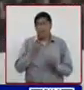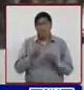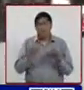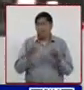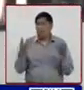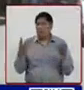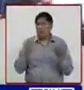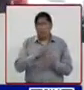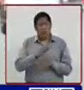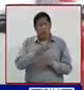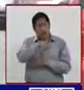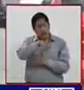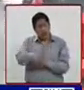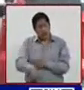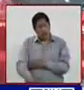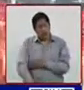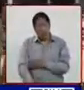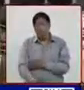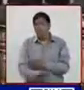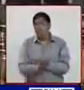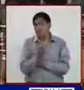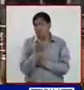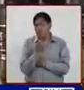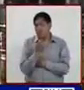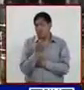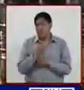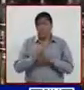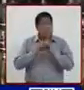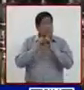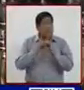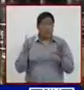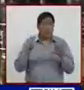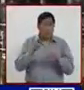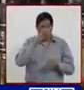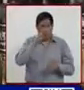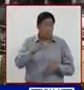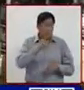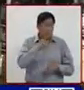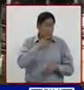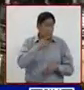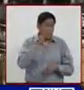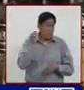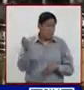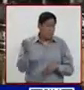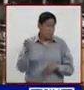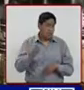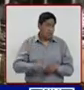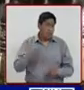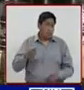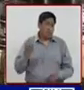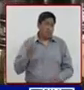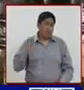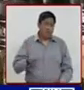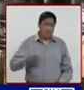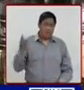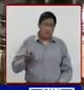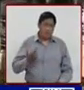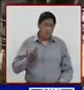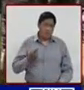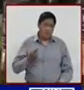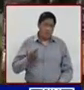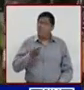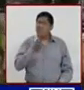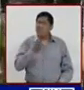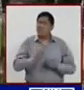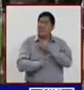sí por toda la noche, toda la madrugada. Y nadie se puede meter porque andan armados los jóvenes, ¿no? Más que todos